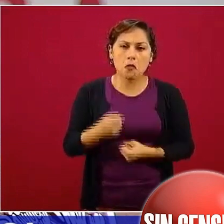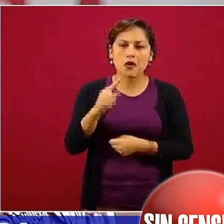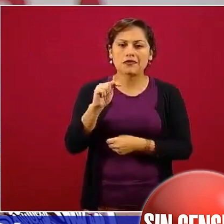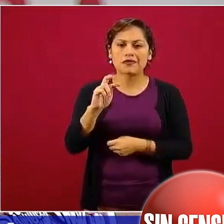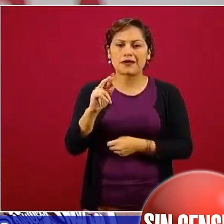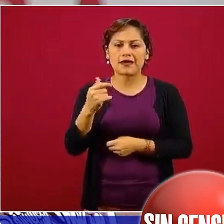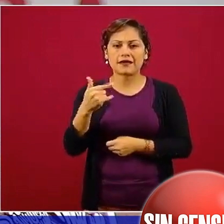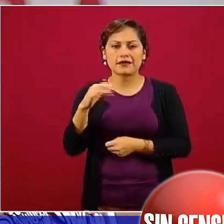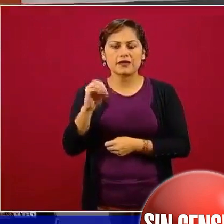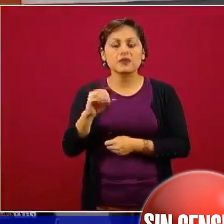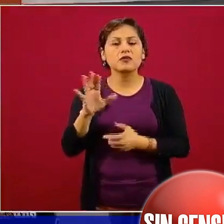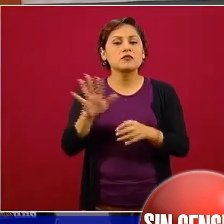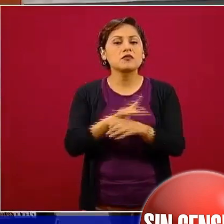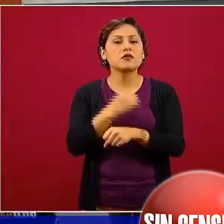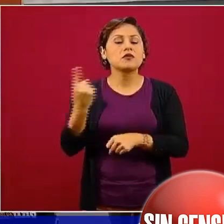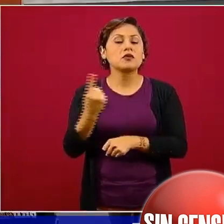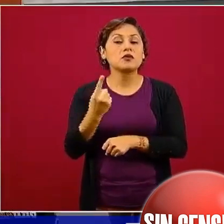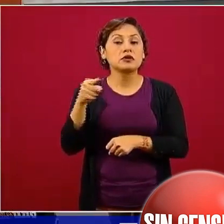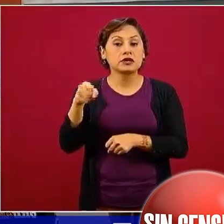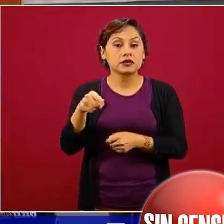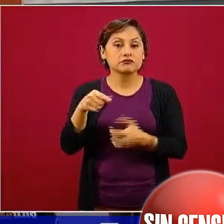hecho a